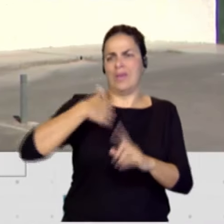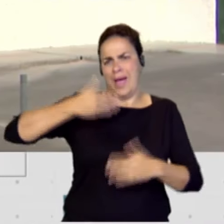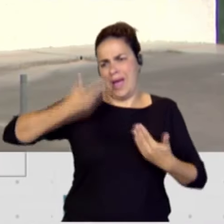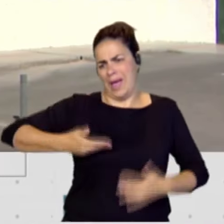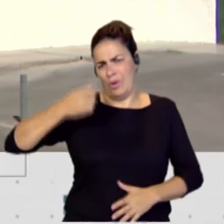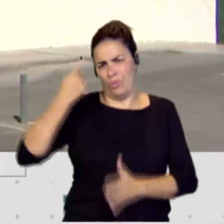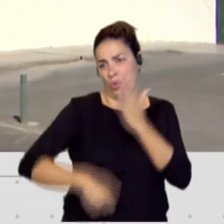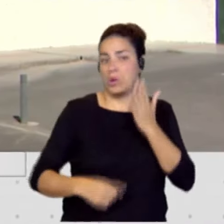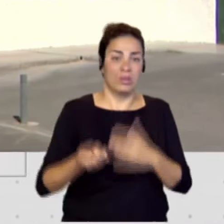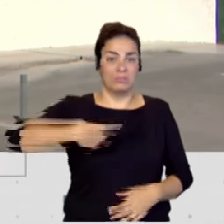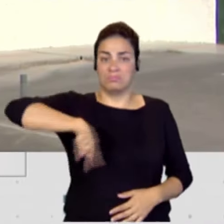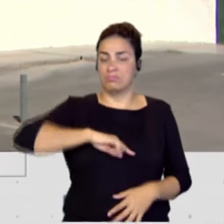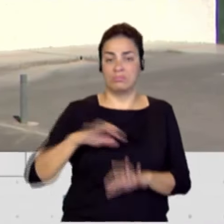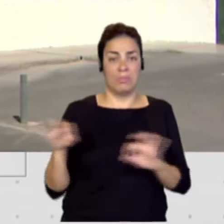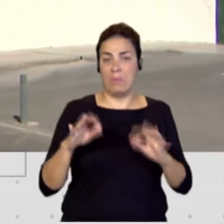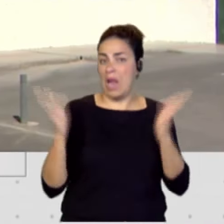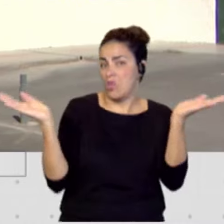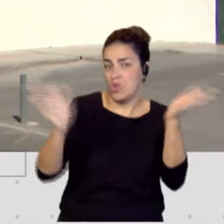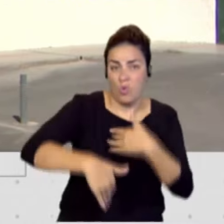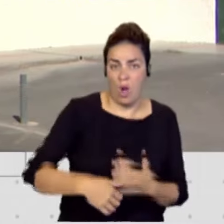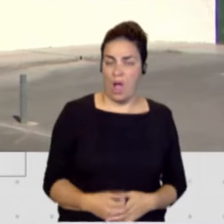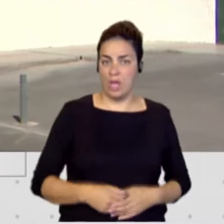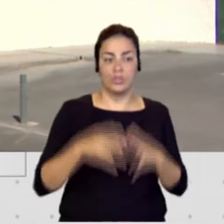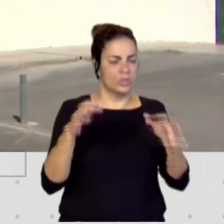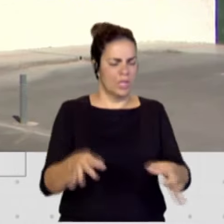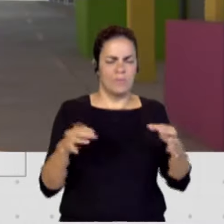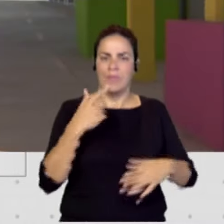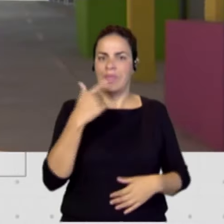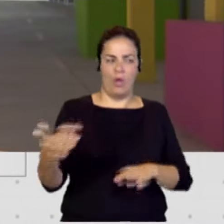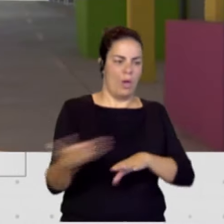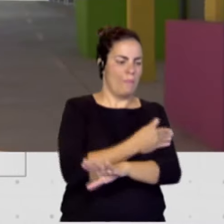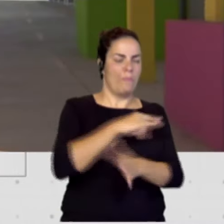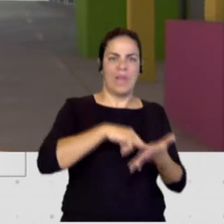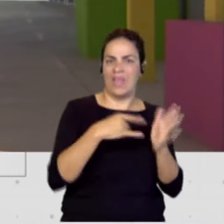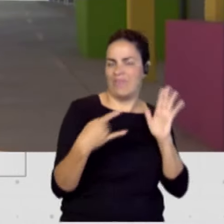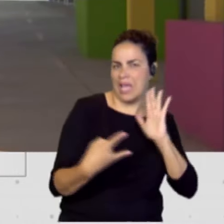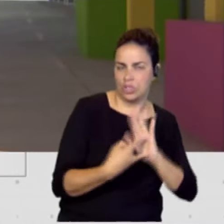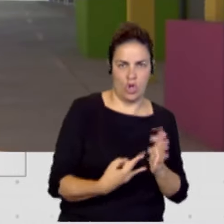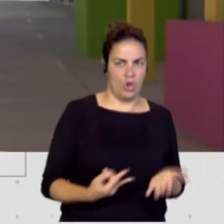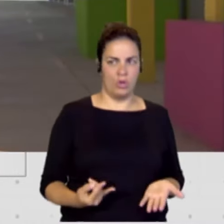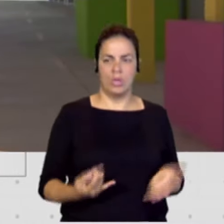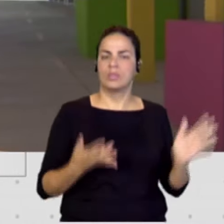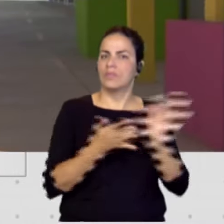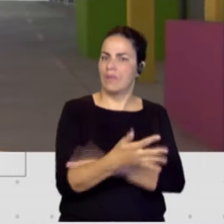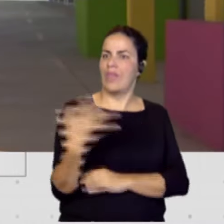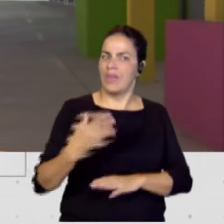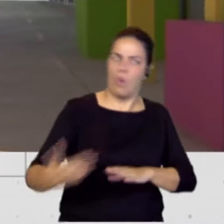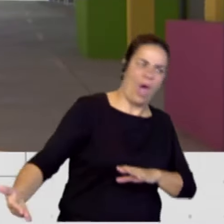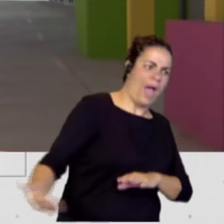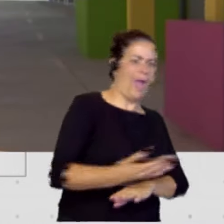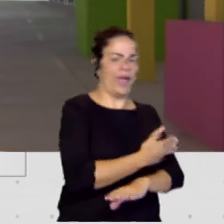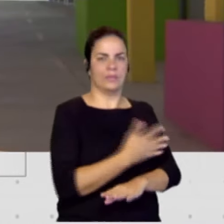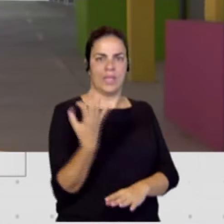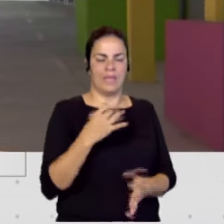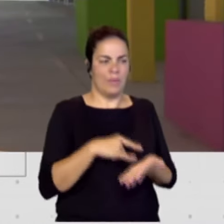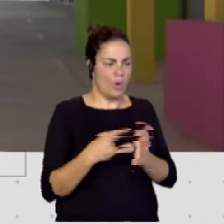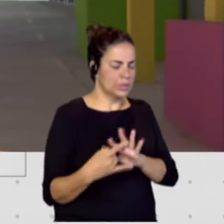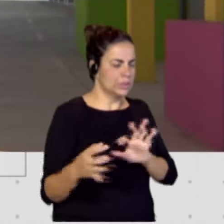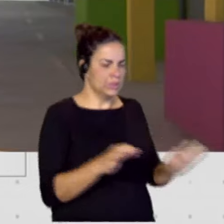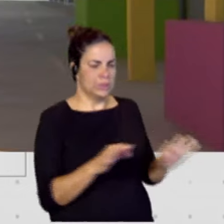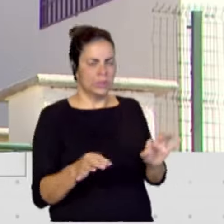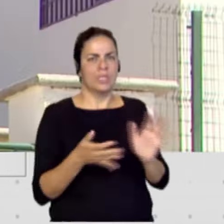preparados Tampoco yo digo siempre digo planificación hay que hay que actuar con antelación estudiar el futuro